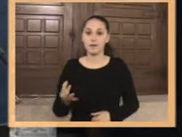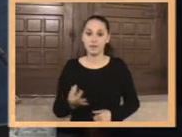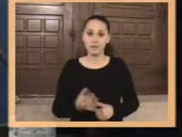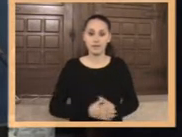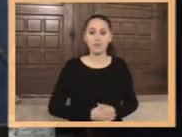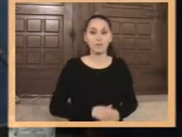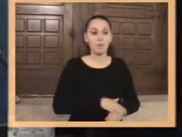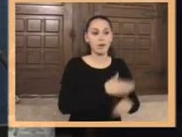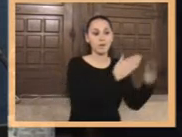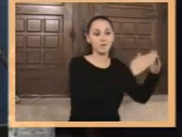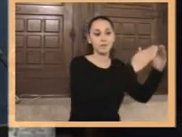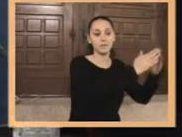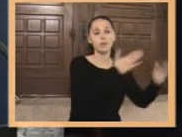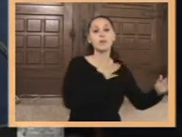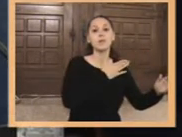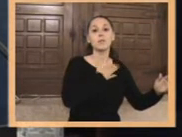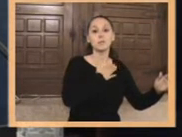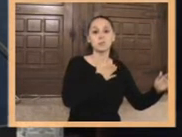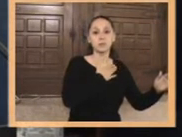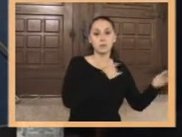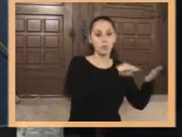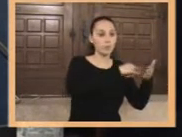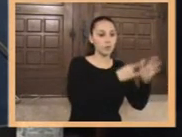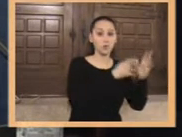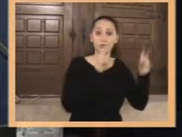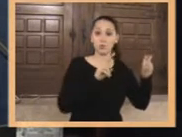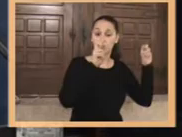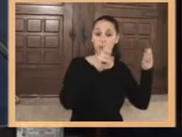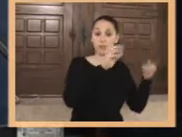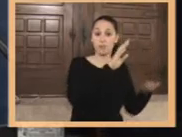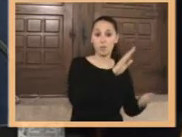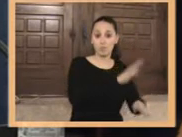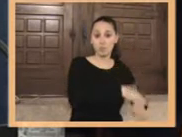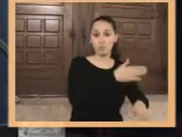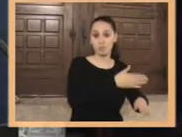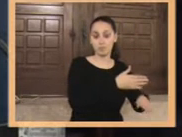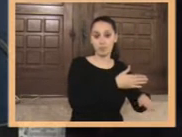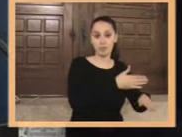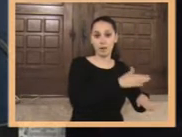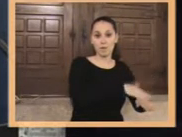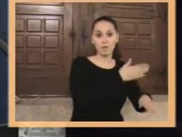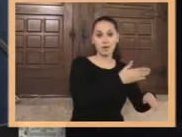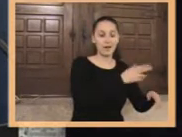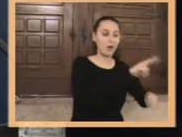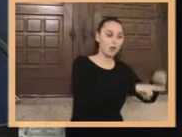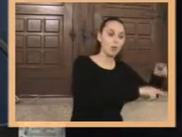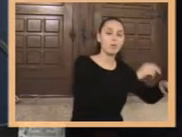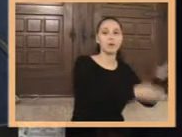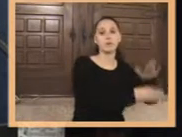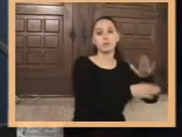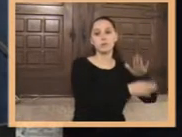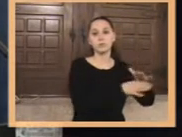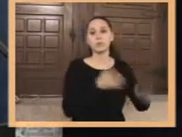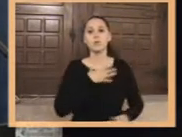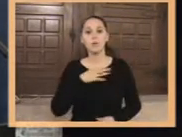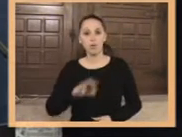el propietario actual de los inmuebles un nuevo proyecto que se adecue a las circunstancias que establece el plan